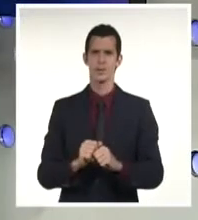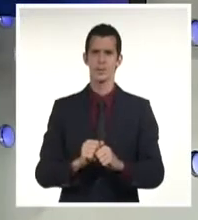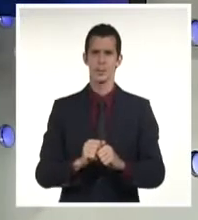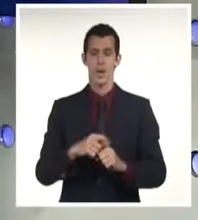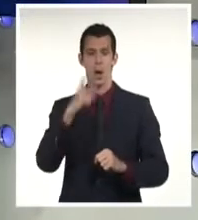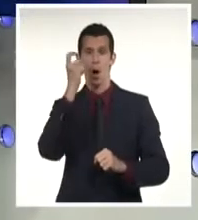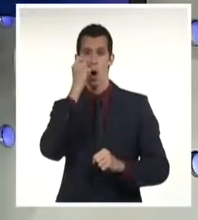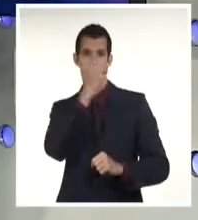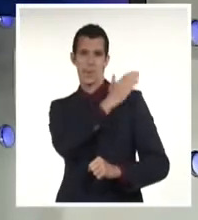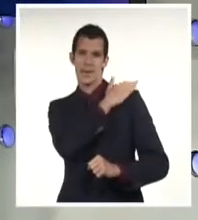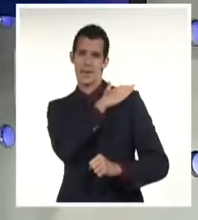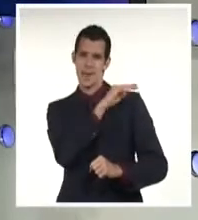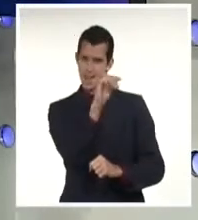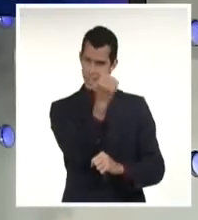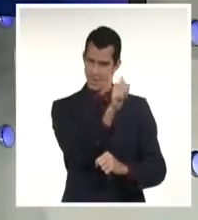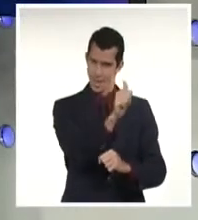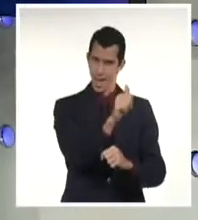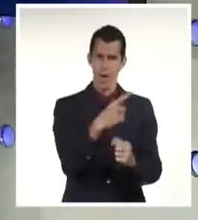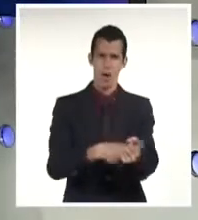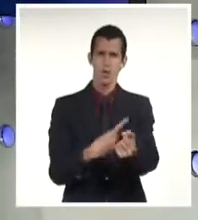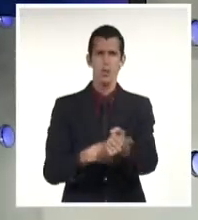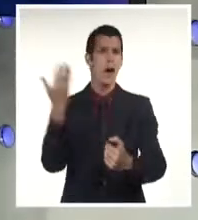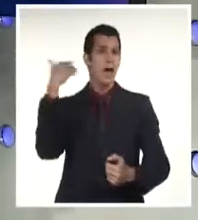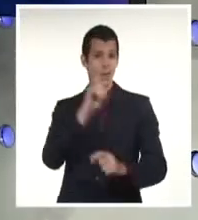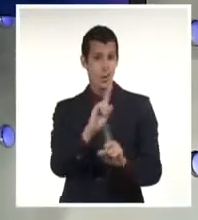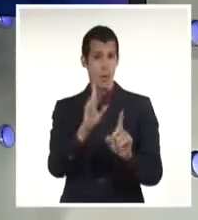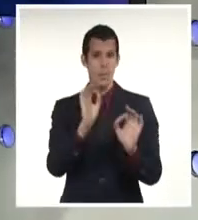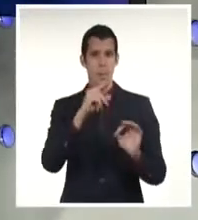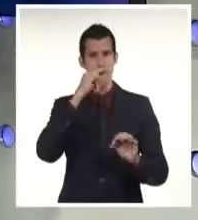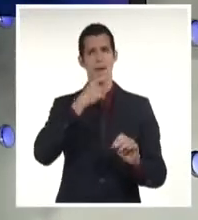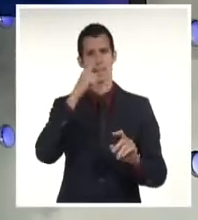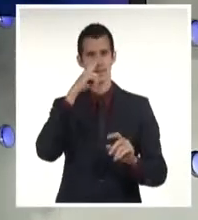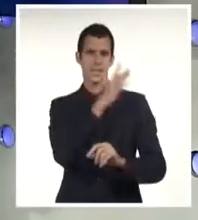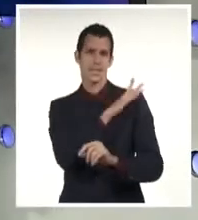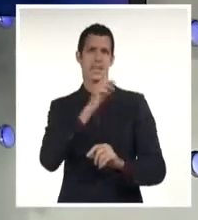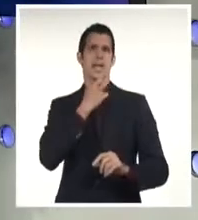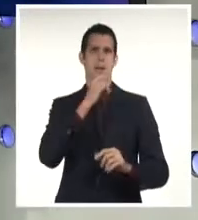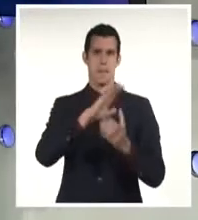blanco sobre el Manchester City, que vuelve a decepcionar en esta competición. Con el Más Universal me despido.